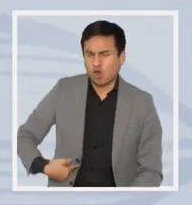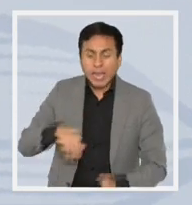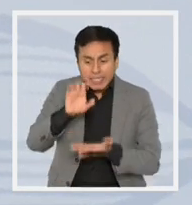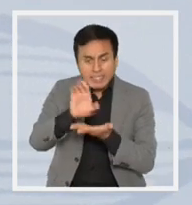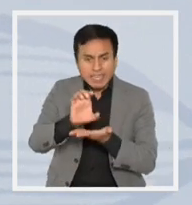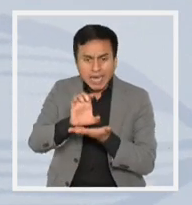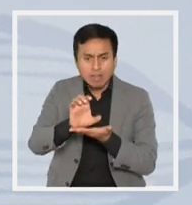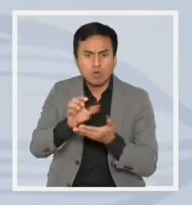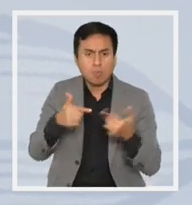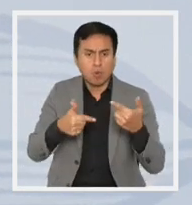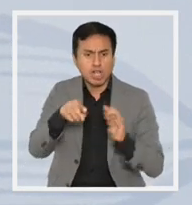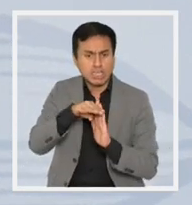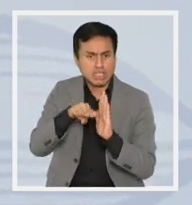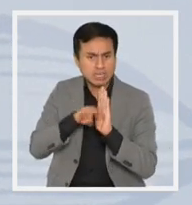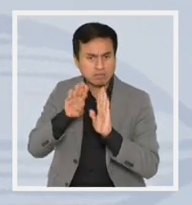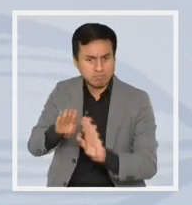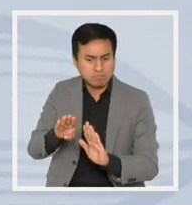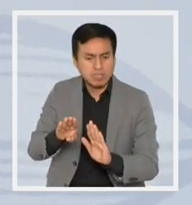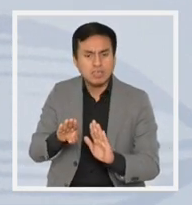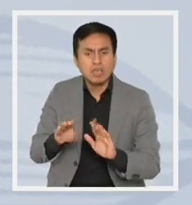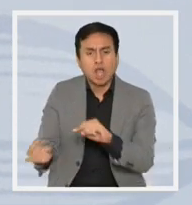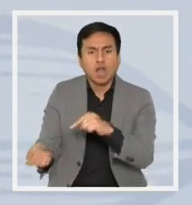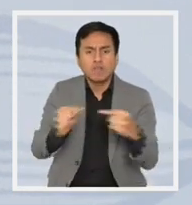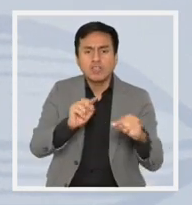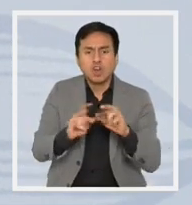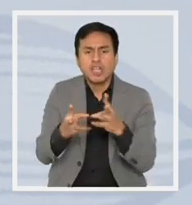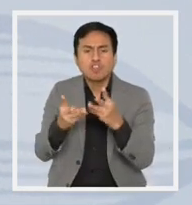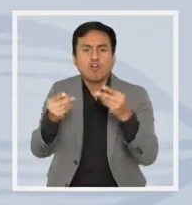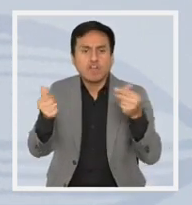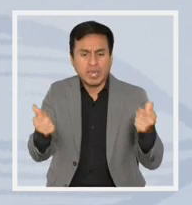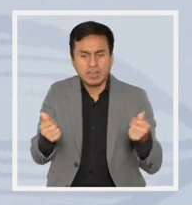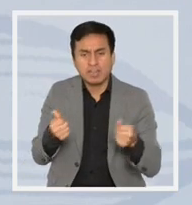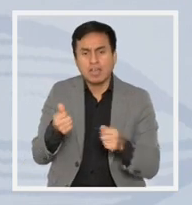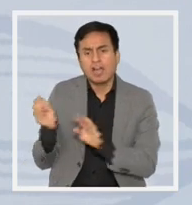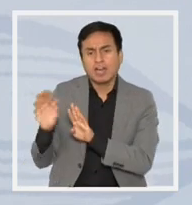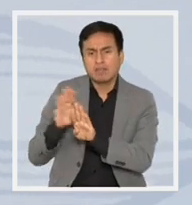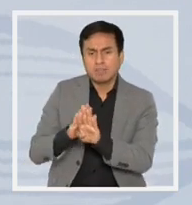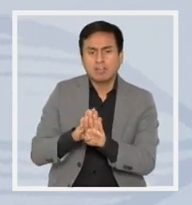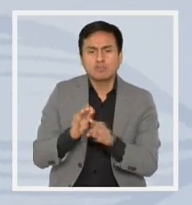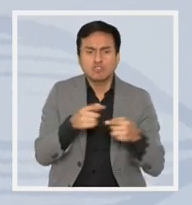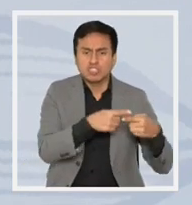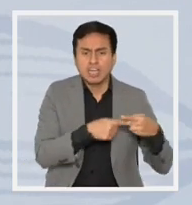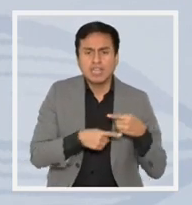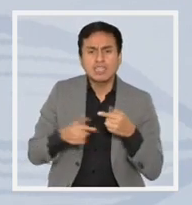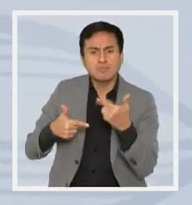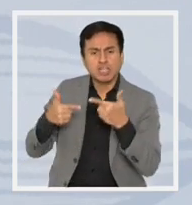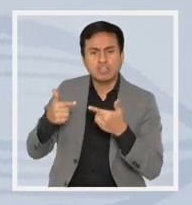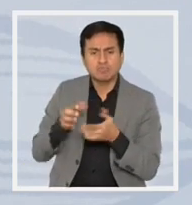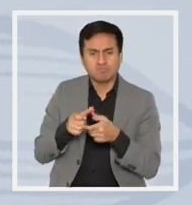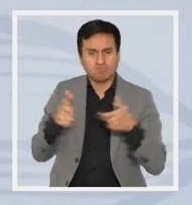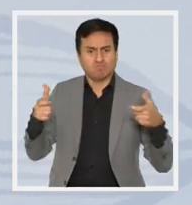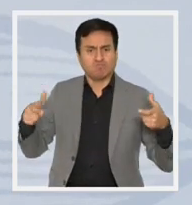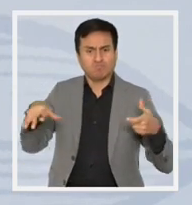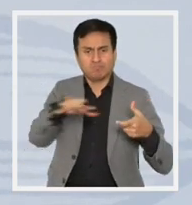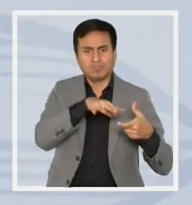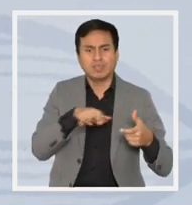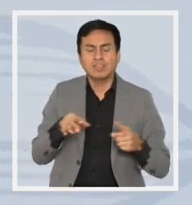Estado, que nos permitan resolver el conflicto y que ellas cuenten con un amplio respaldo social y político. Y por